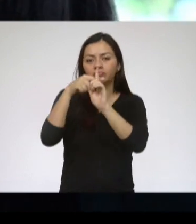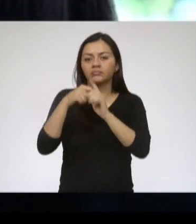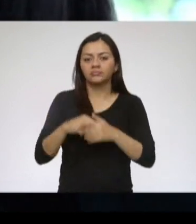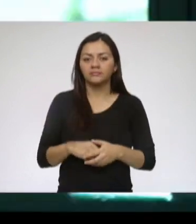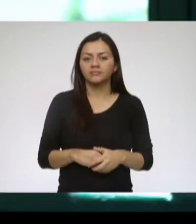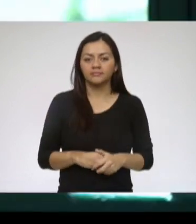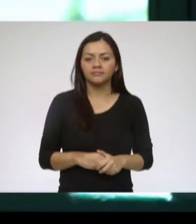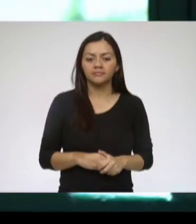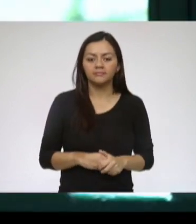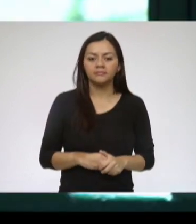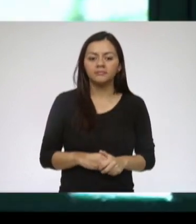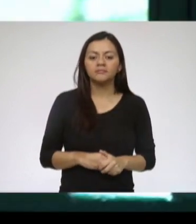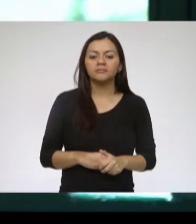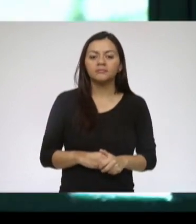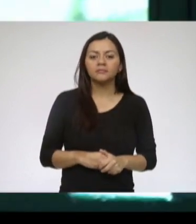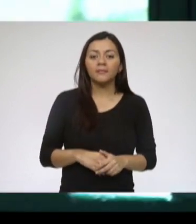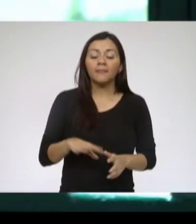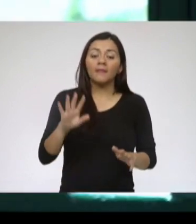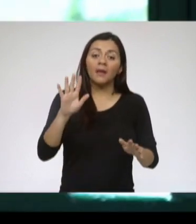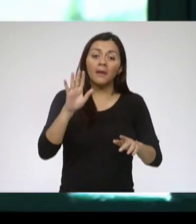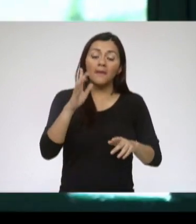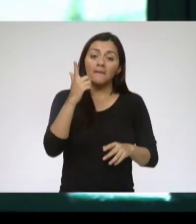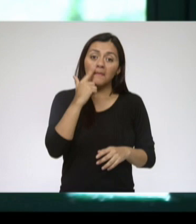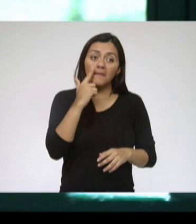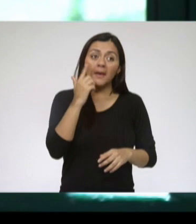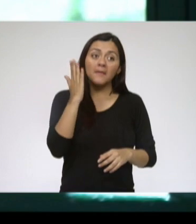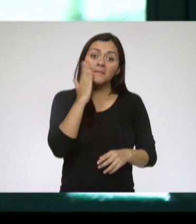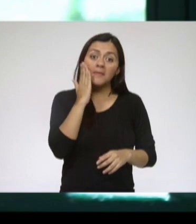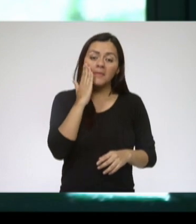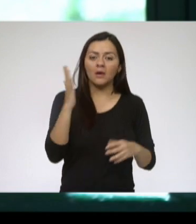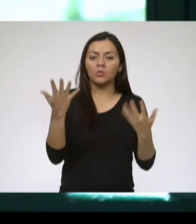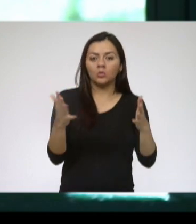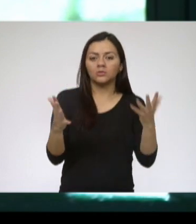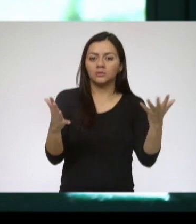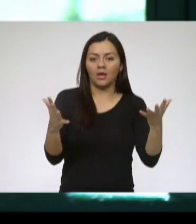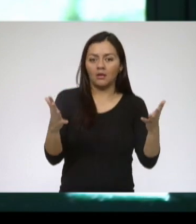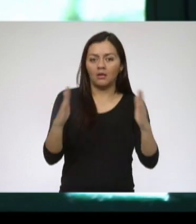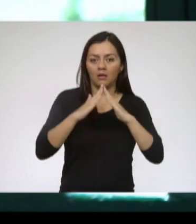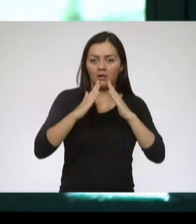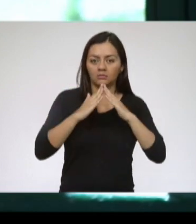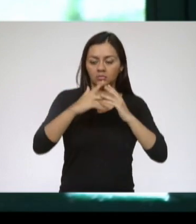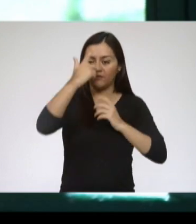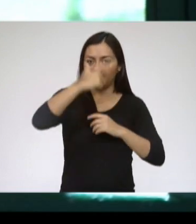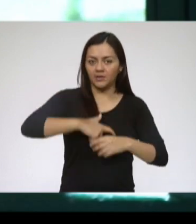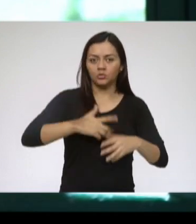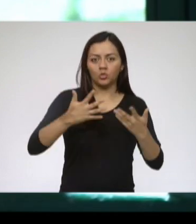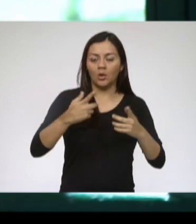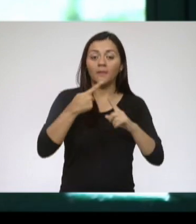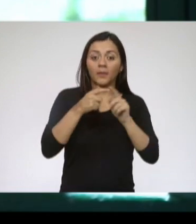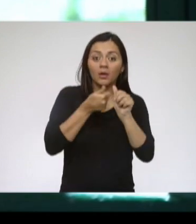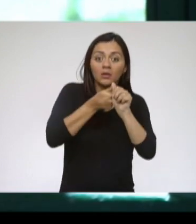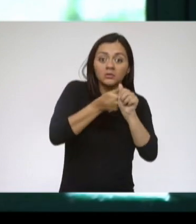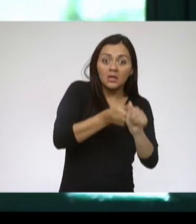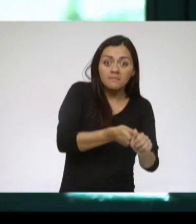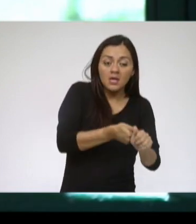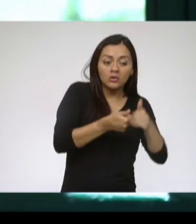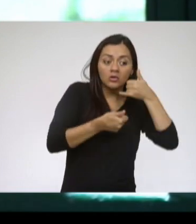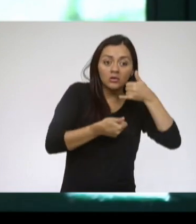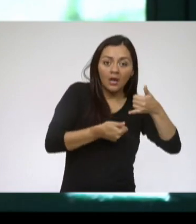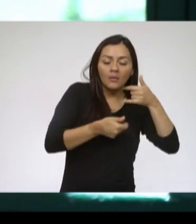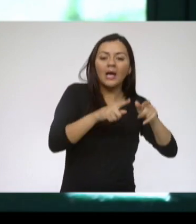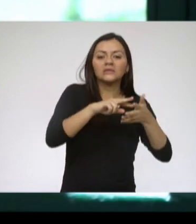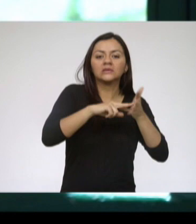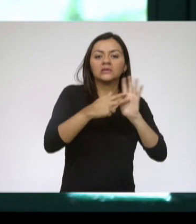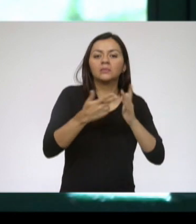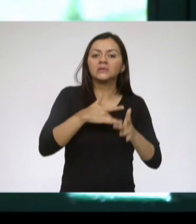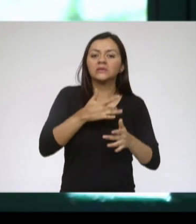hijos. El padre puede no estar en la casa, la madre tampoco, pero la presencia sigue. Y eso es algo que nosotros siempre hemos querido tocar el tema